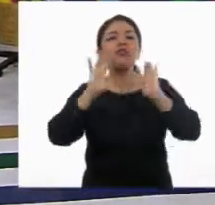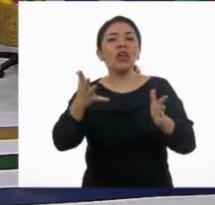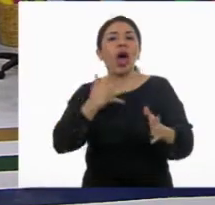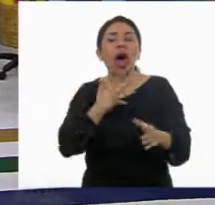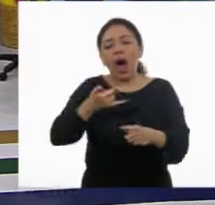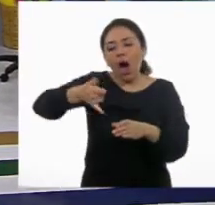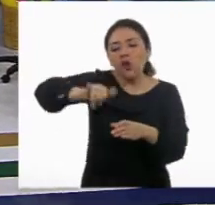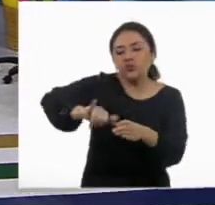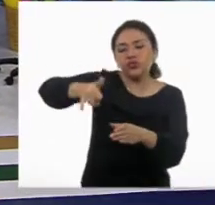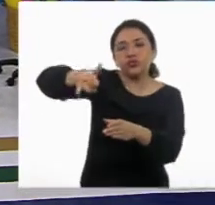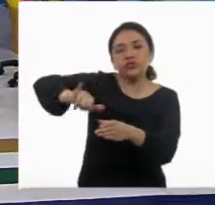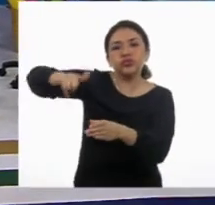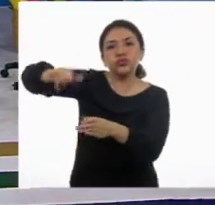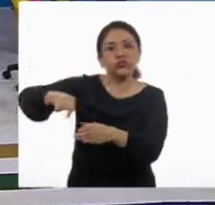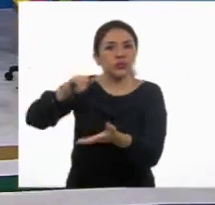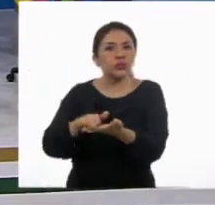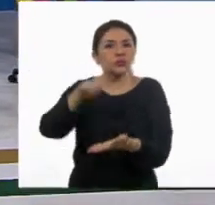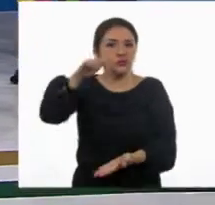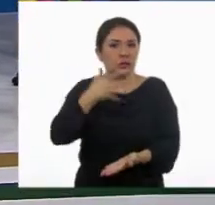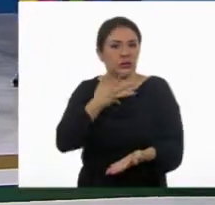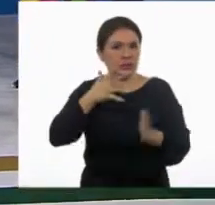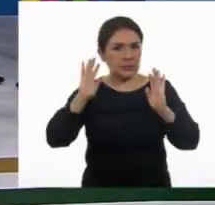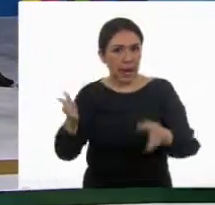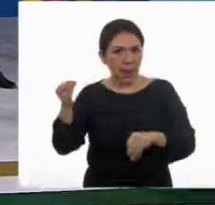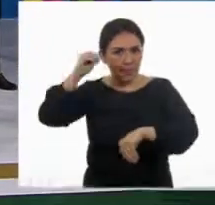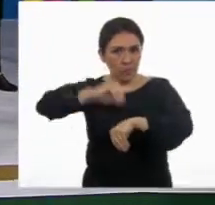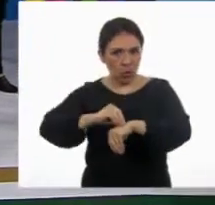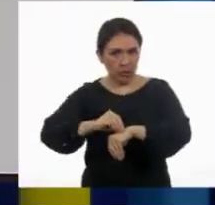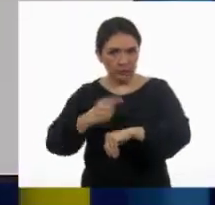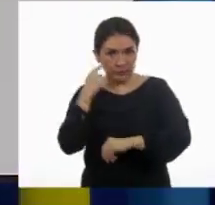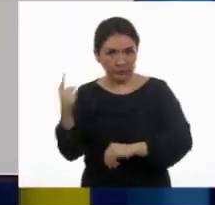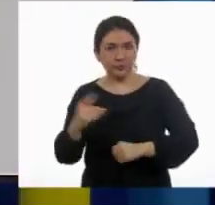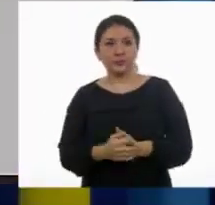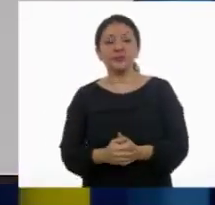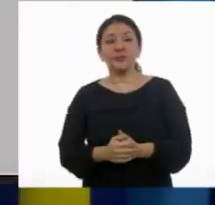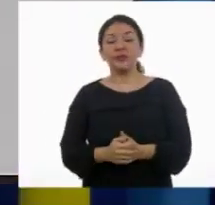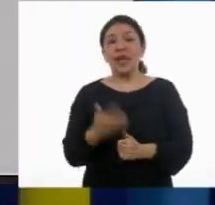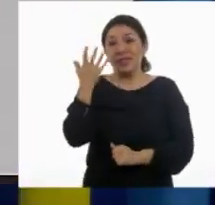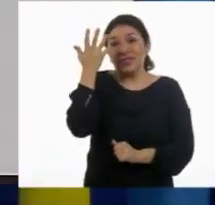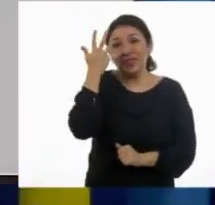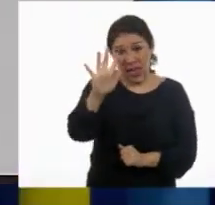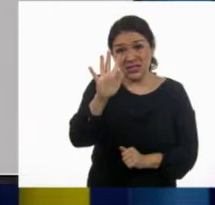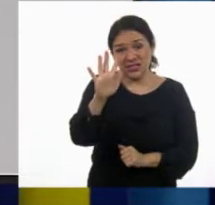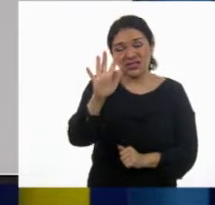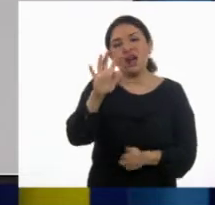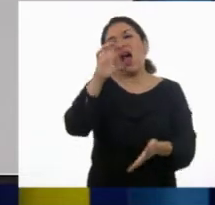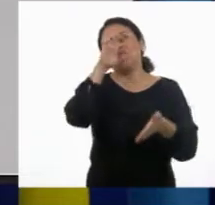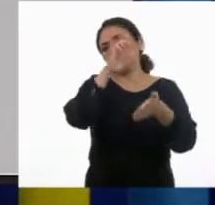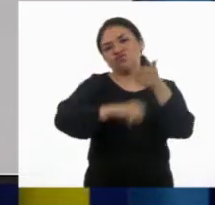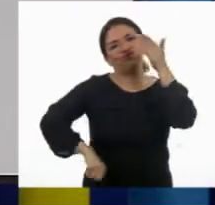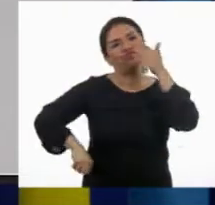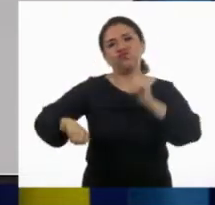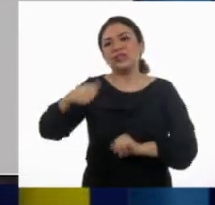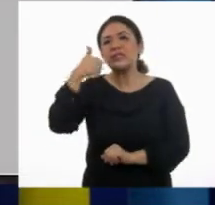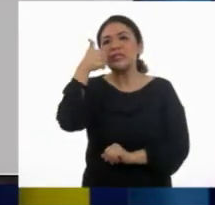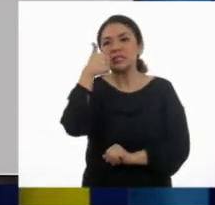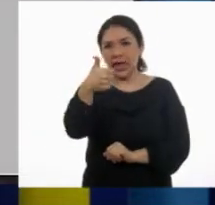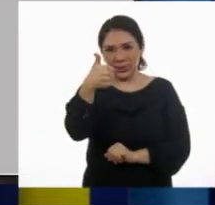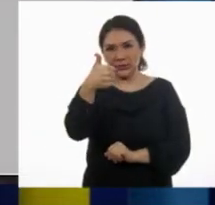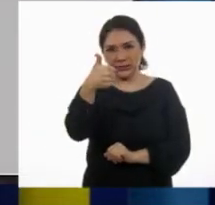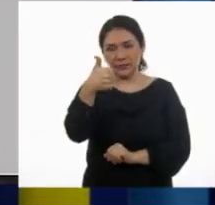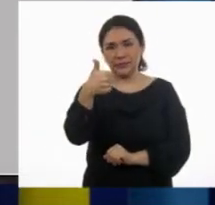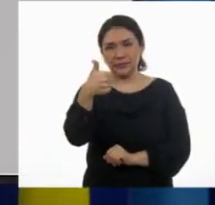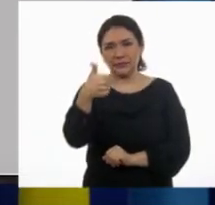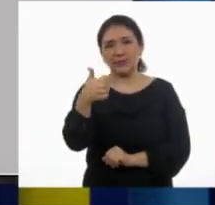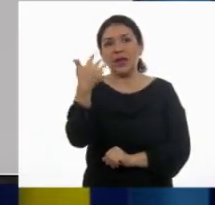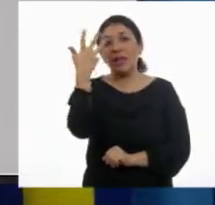llenó, en los que ya depositó en botellas de un litro. Entonces tenemos 10